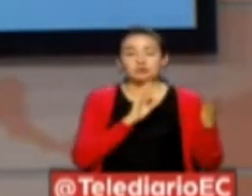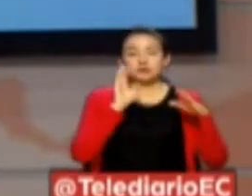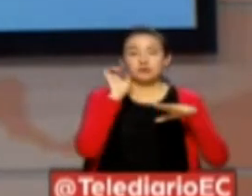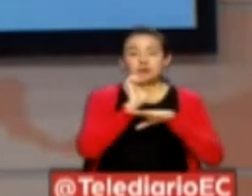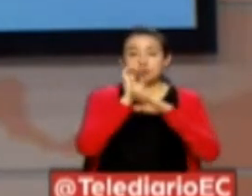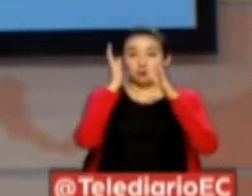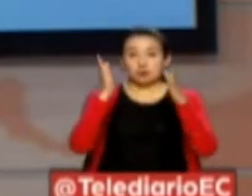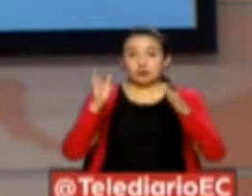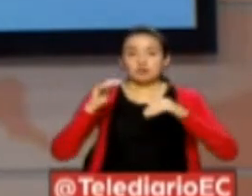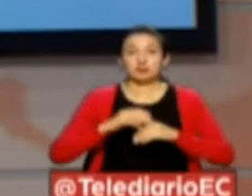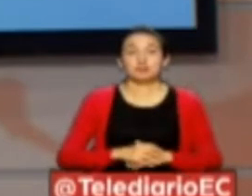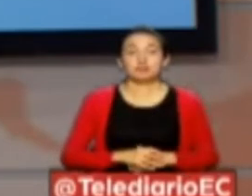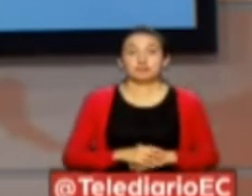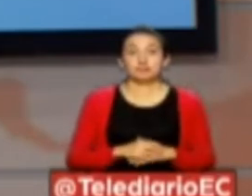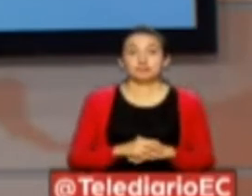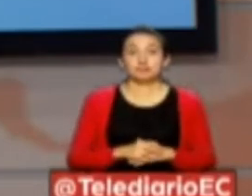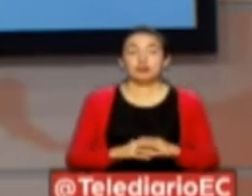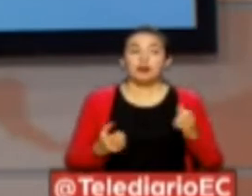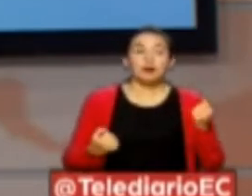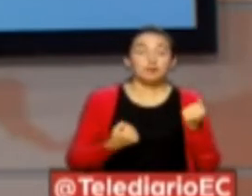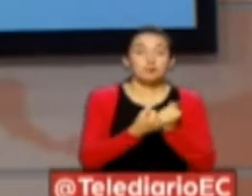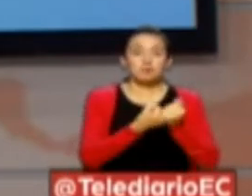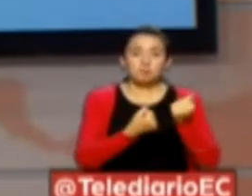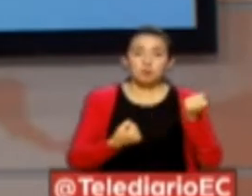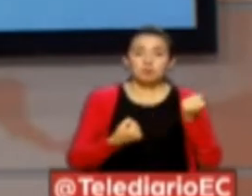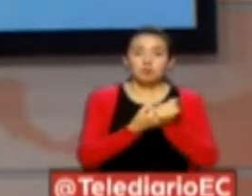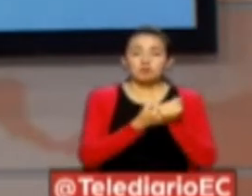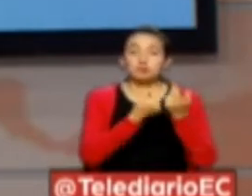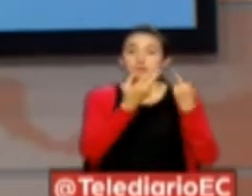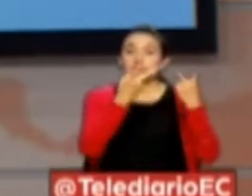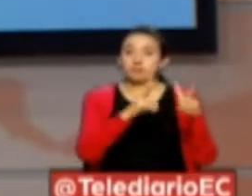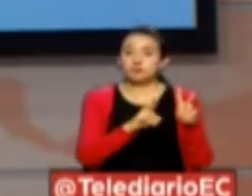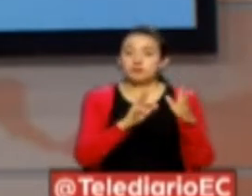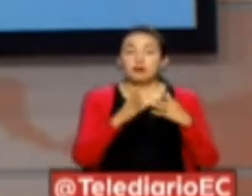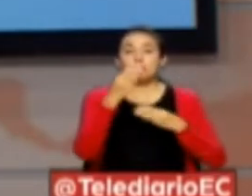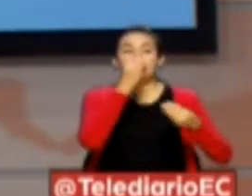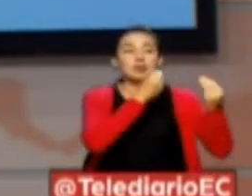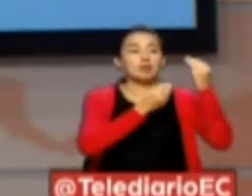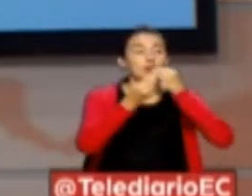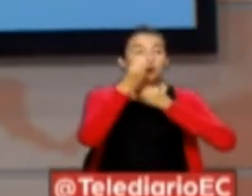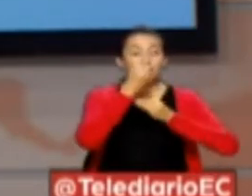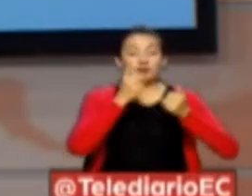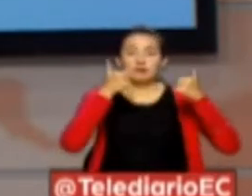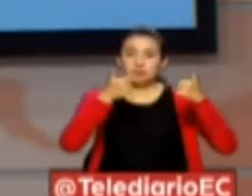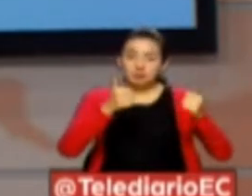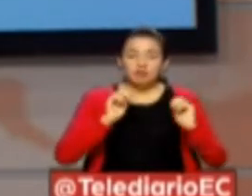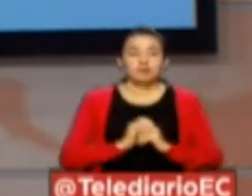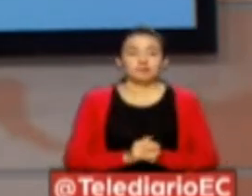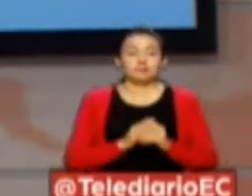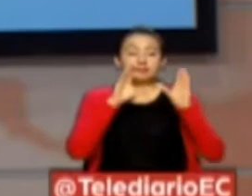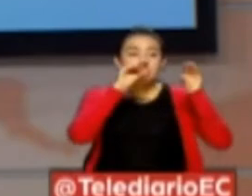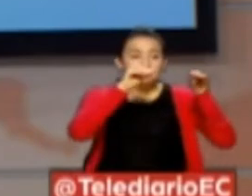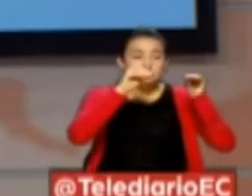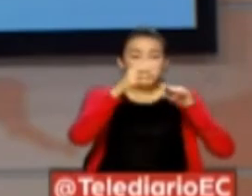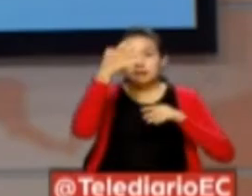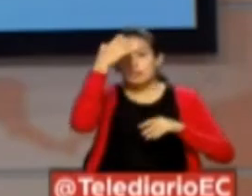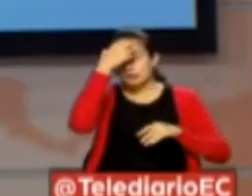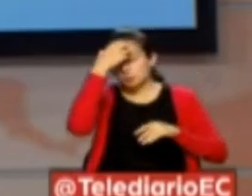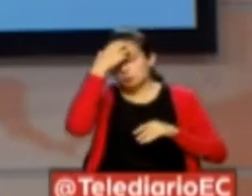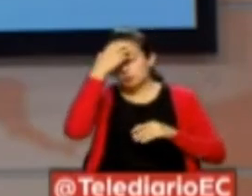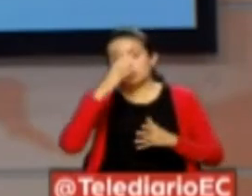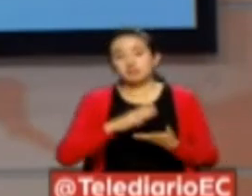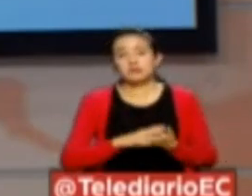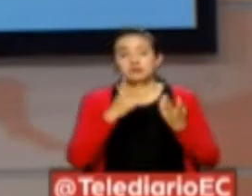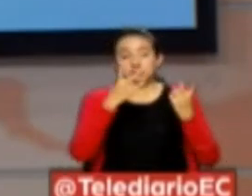través de la actividad física no apoyándonos también en la parte de nutrición en la parte de educación también